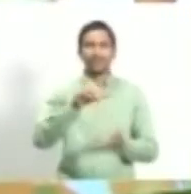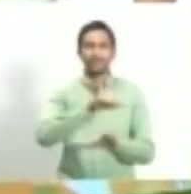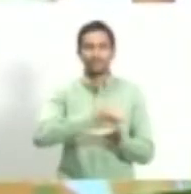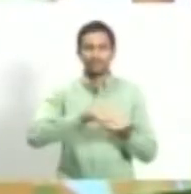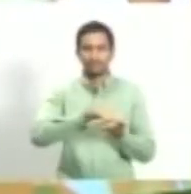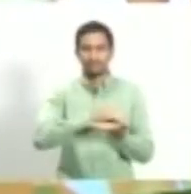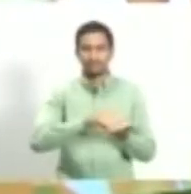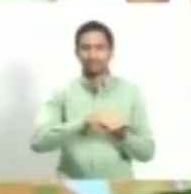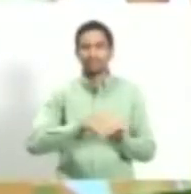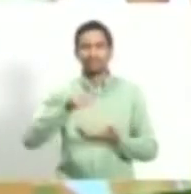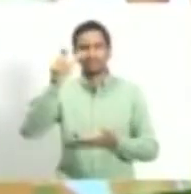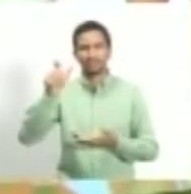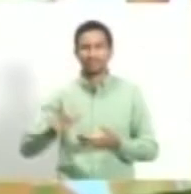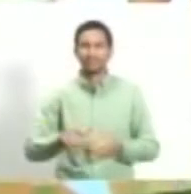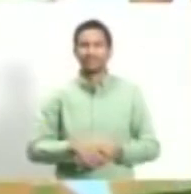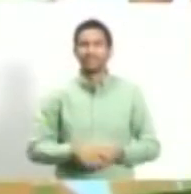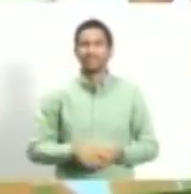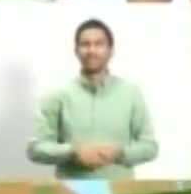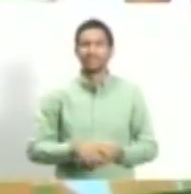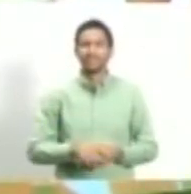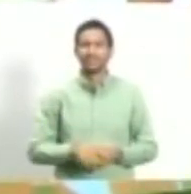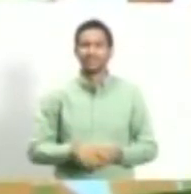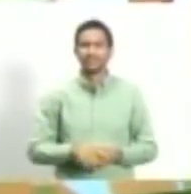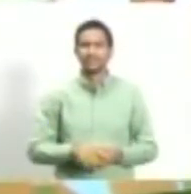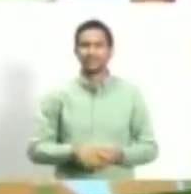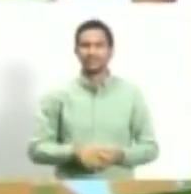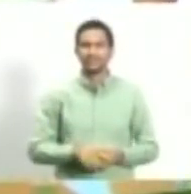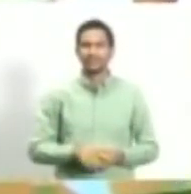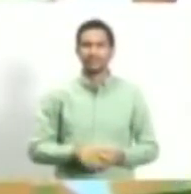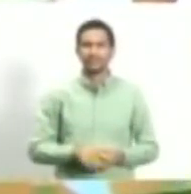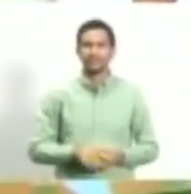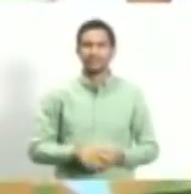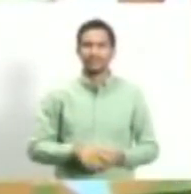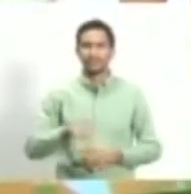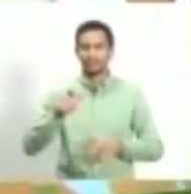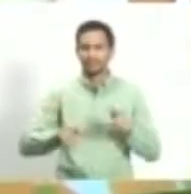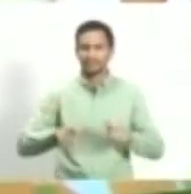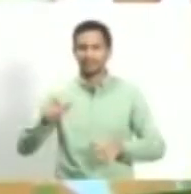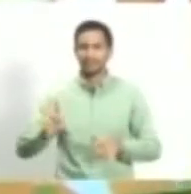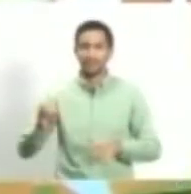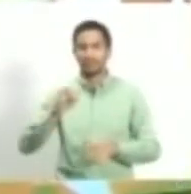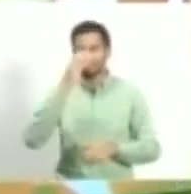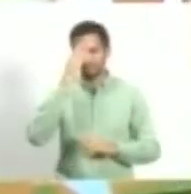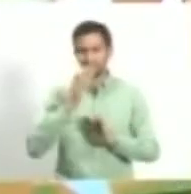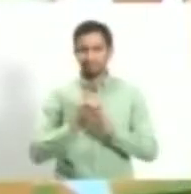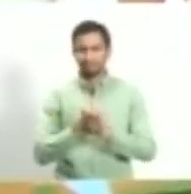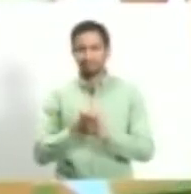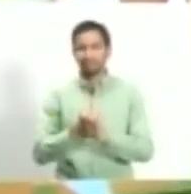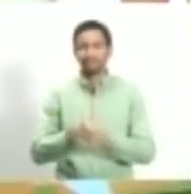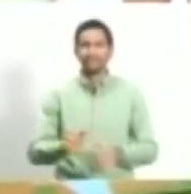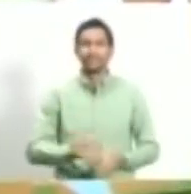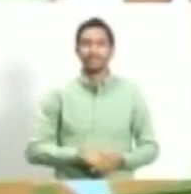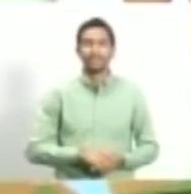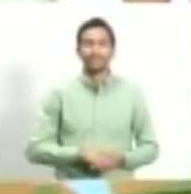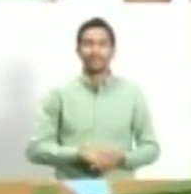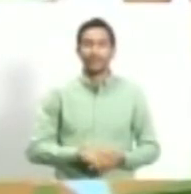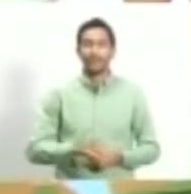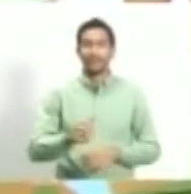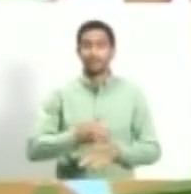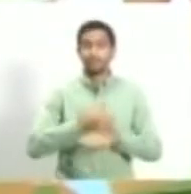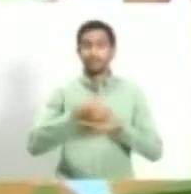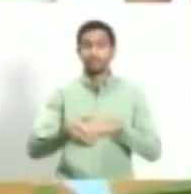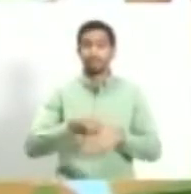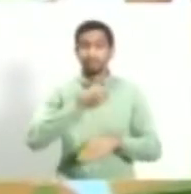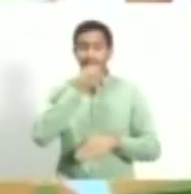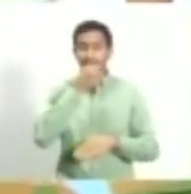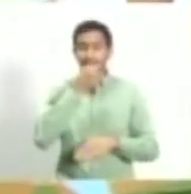Está Jorge, está Chechi Pesca, Alexander Fontalvo, Richard Guzmán. Para todos ellos un fuerte abrazo. Ya viene entonces Marcos Pérez